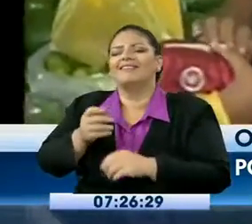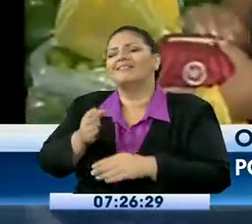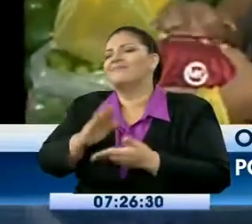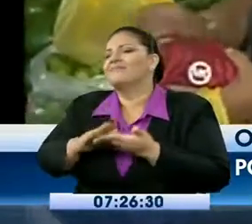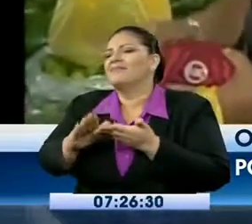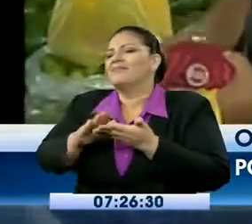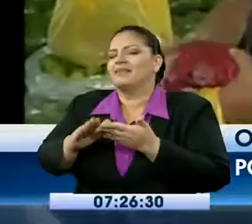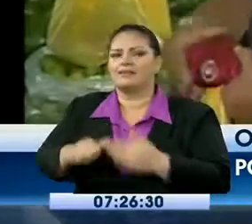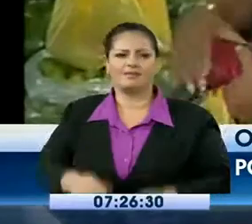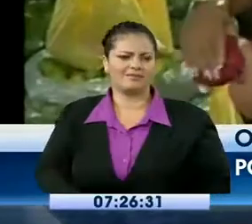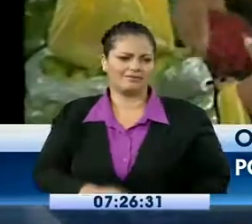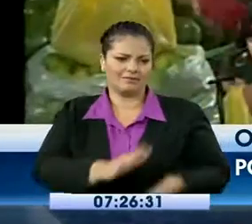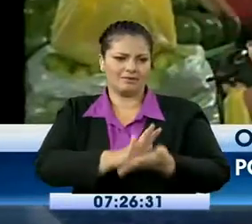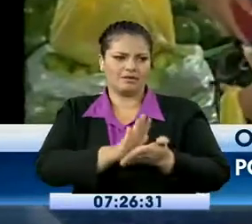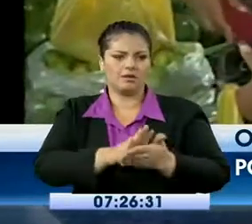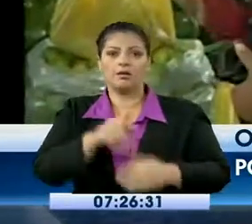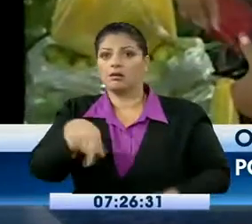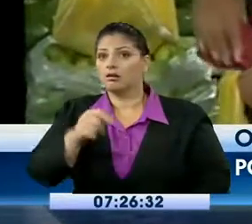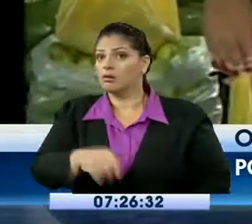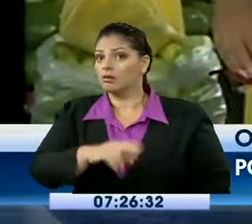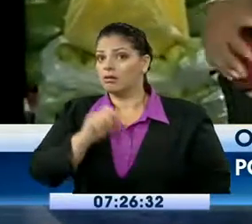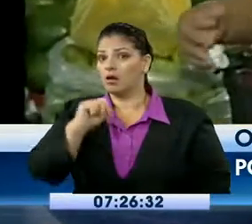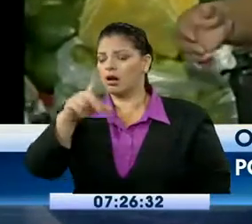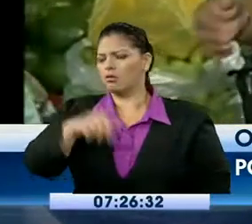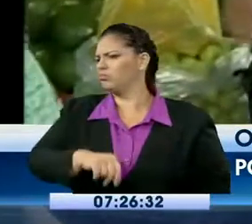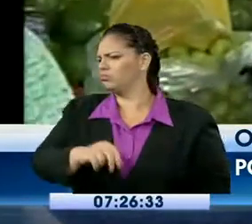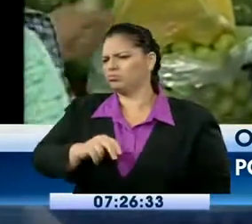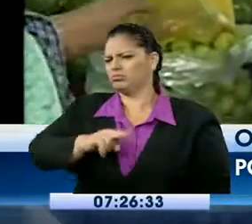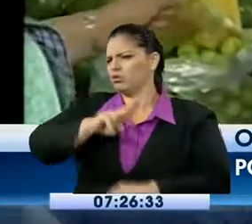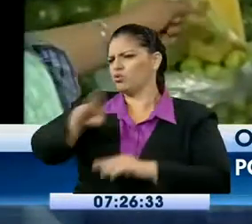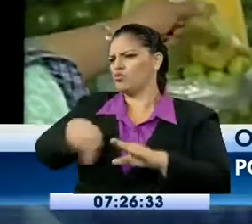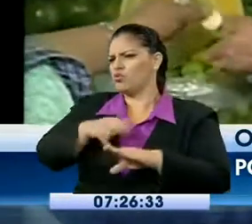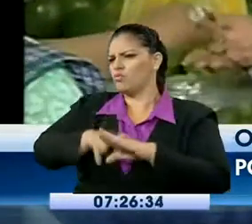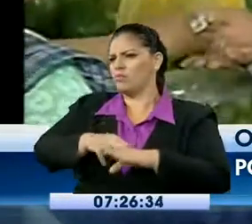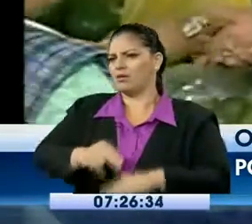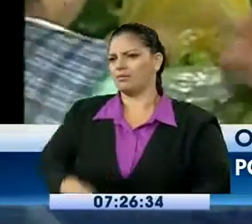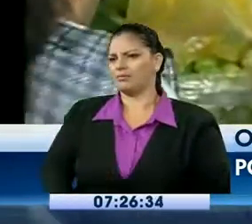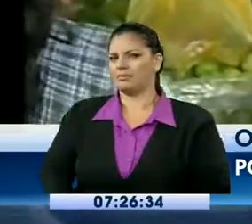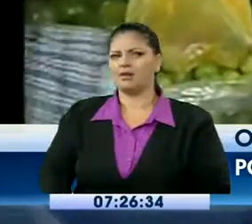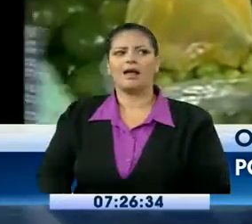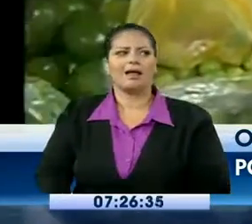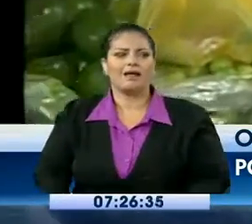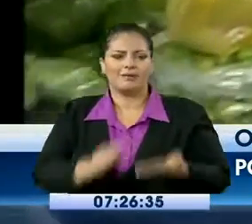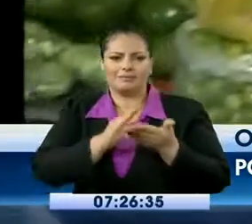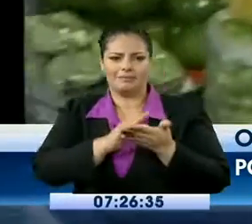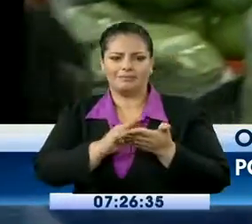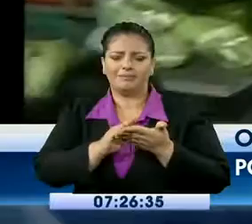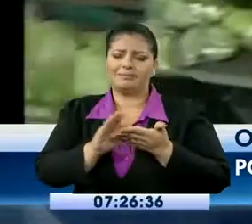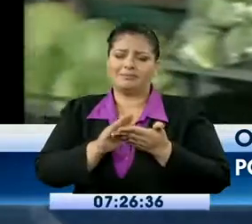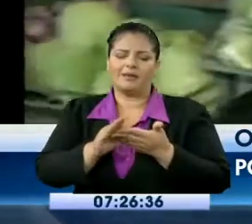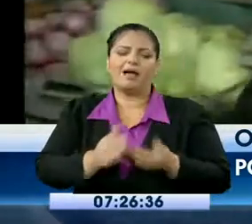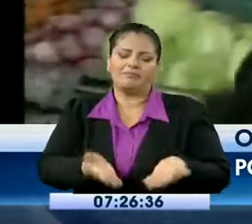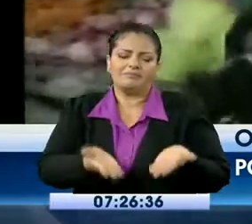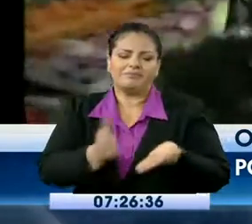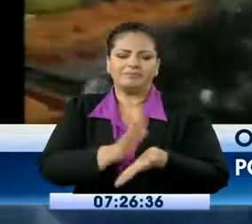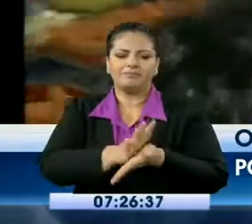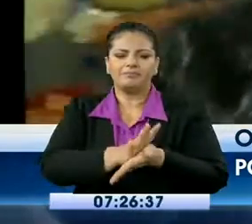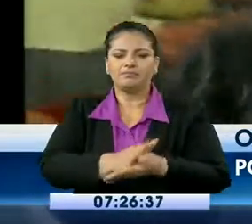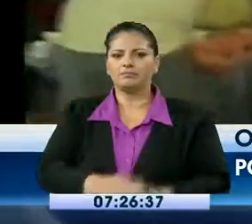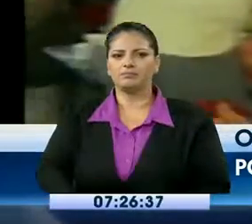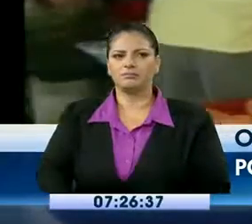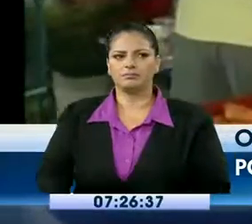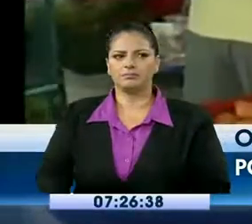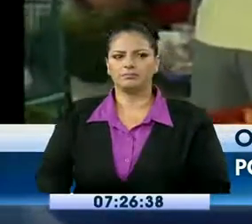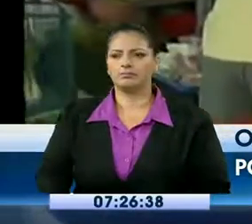¿Barato? Está ahí, se sostienen todavía. Estoy afónica, amigo. No, no puedo hablar. Amiga, buenos días, ¿la lista de precios? Yo no,